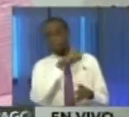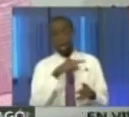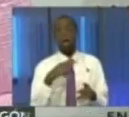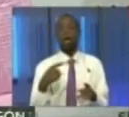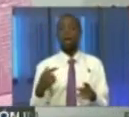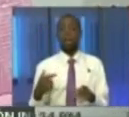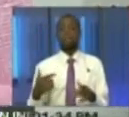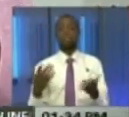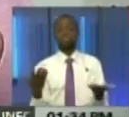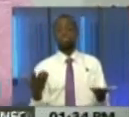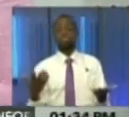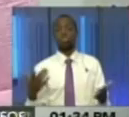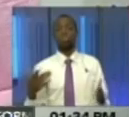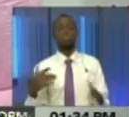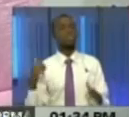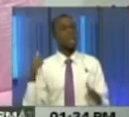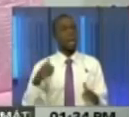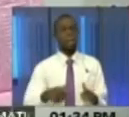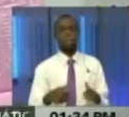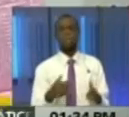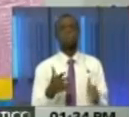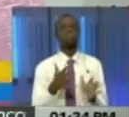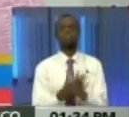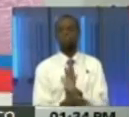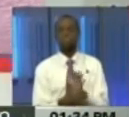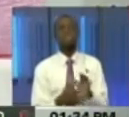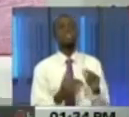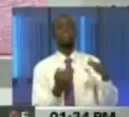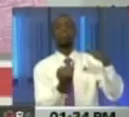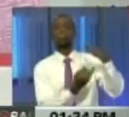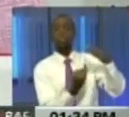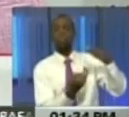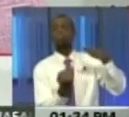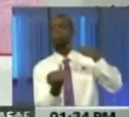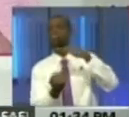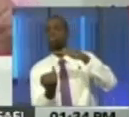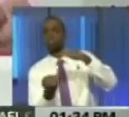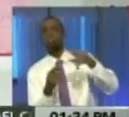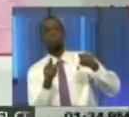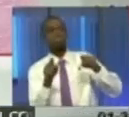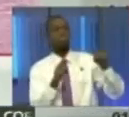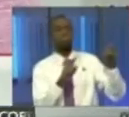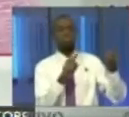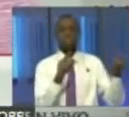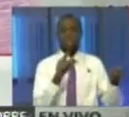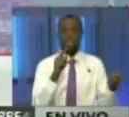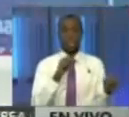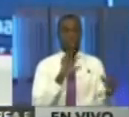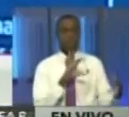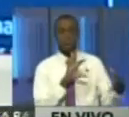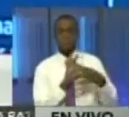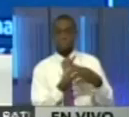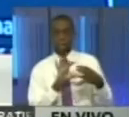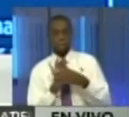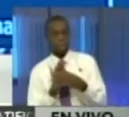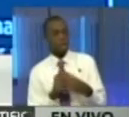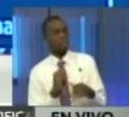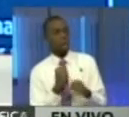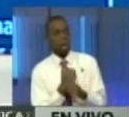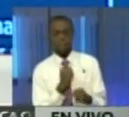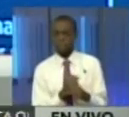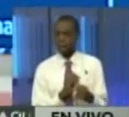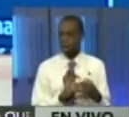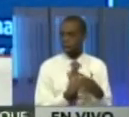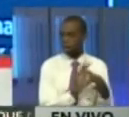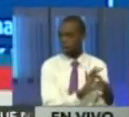trabajamos como siempre hacemos con todas las instituciones que generalmente van de la mano con nosotros. Ahí tenemos que hacer